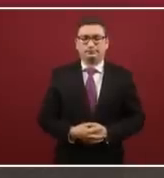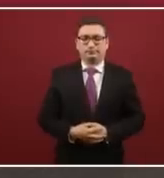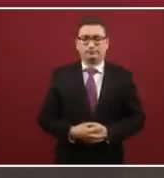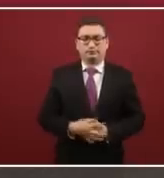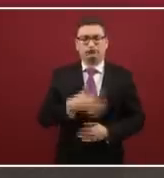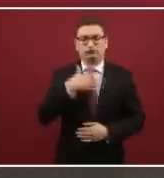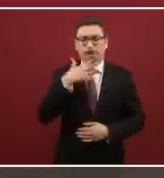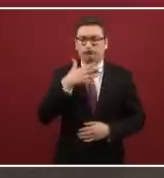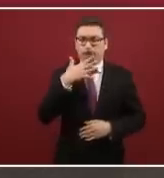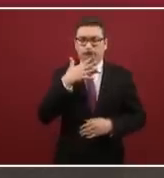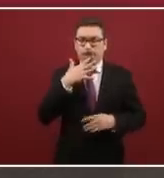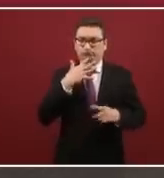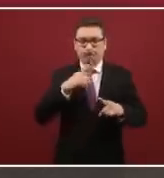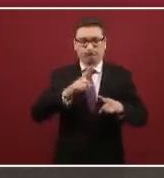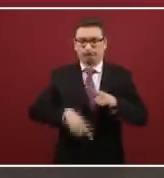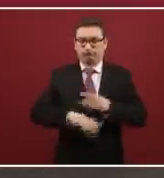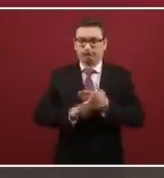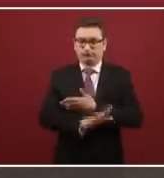corrupción,